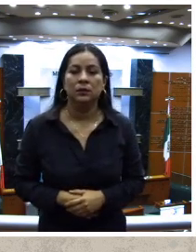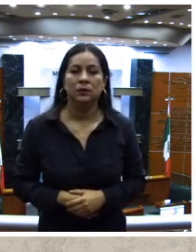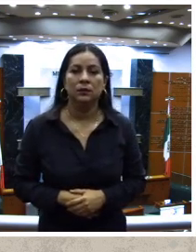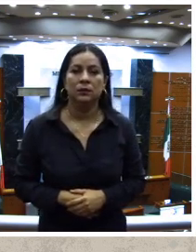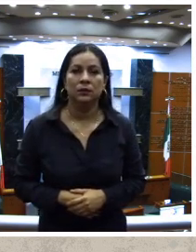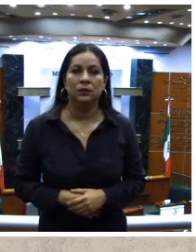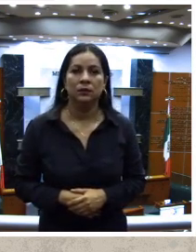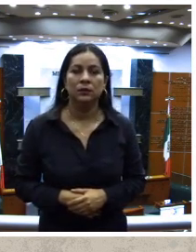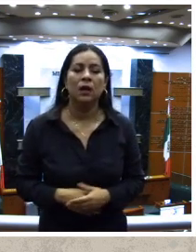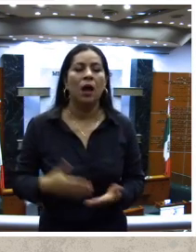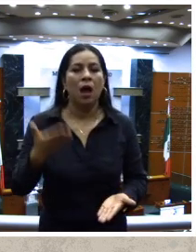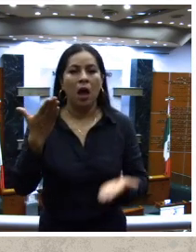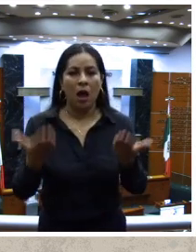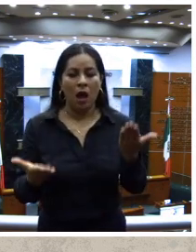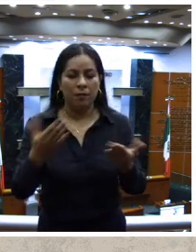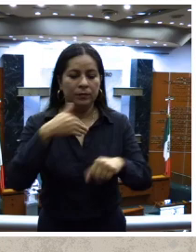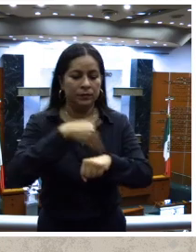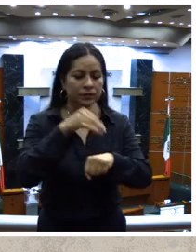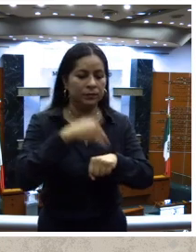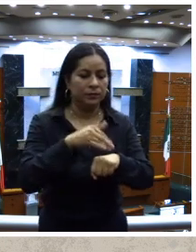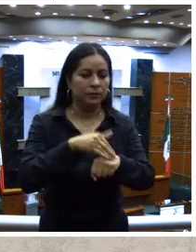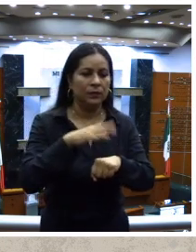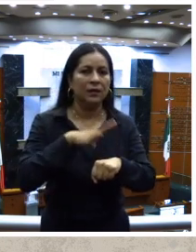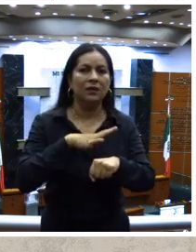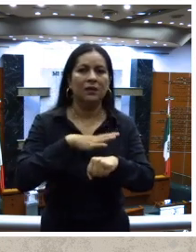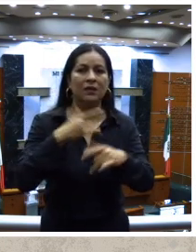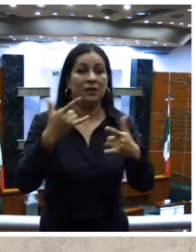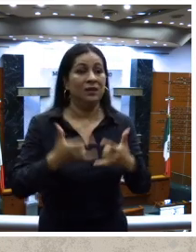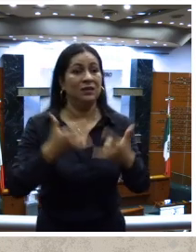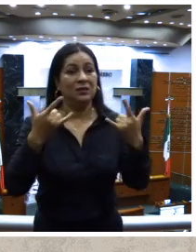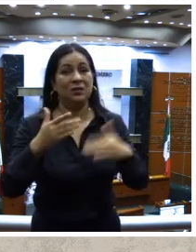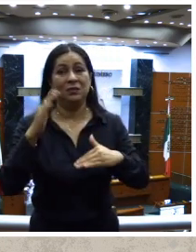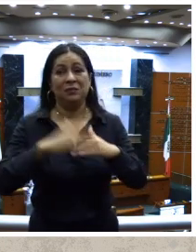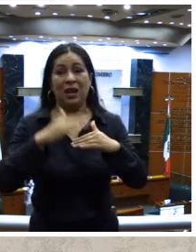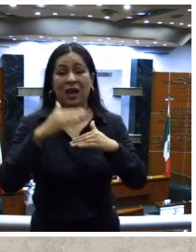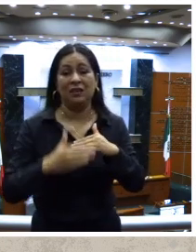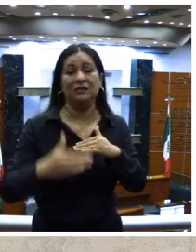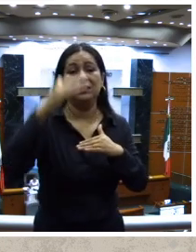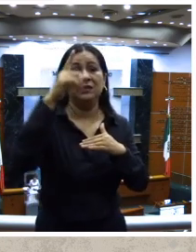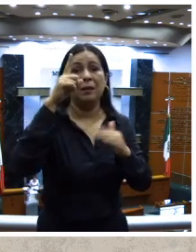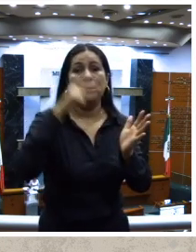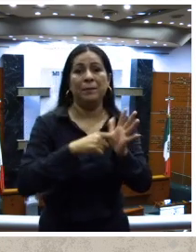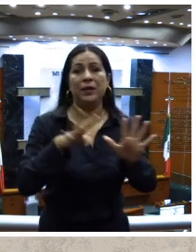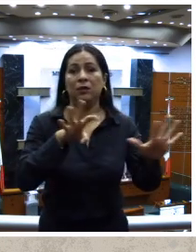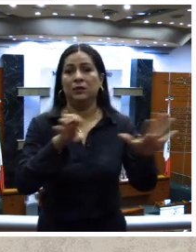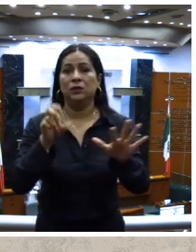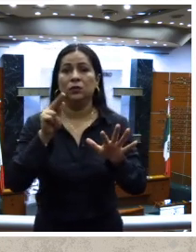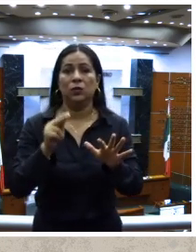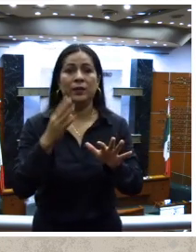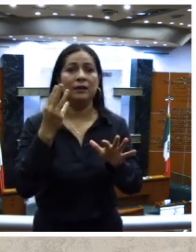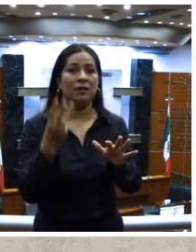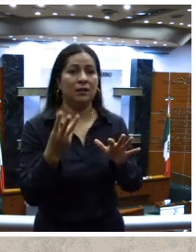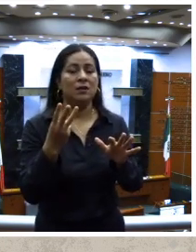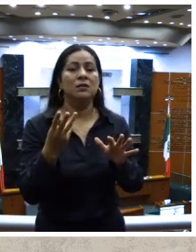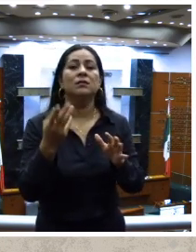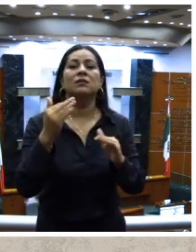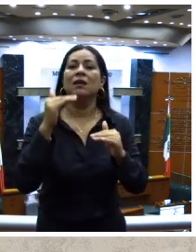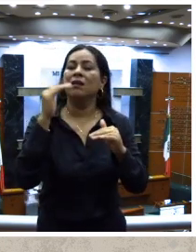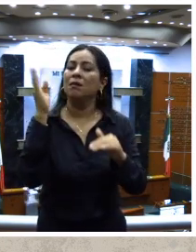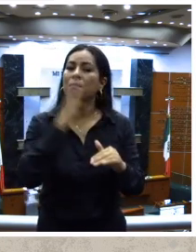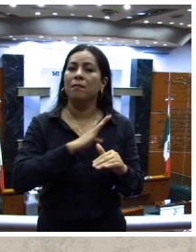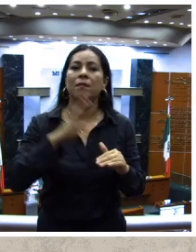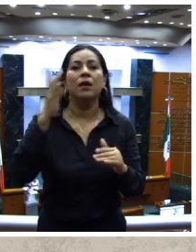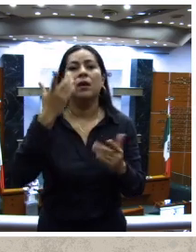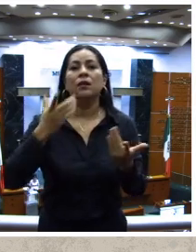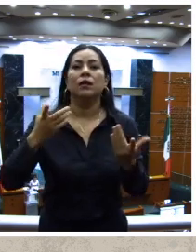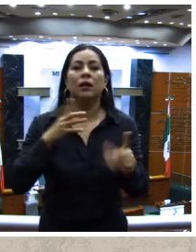en el mismo periodo. Ambas cifras se encuentran en máximos históricos desde 1993. El déficit del gobierno federal